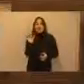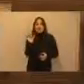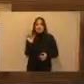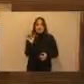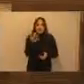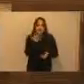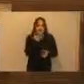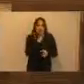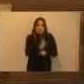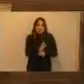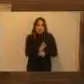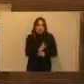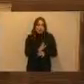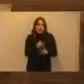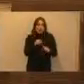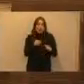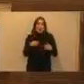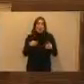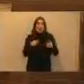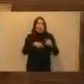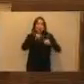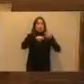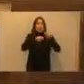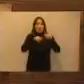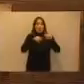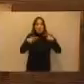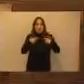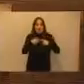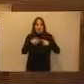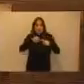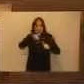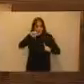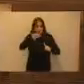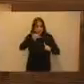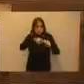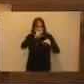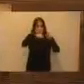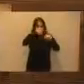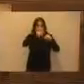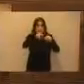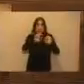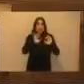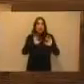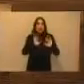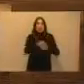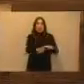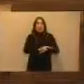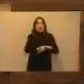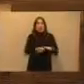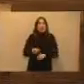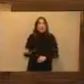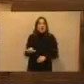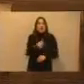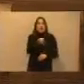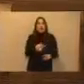que gestiona la regasificadora, construye la regasificadora de Gijón, unos días después de que el Gobierno apruebe que la regasificadora